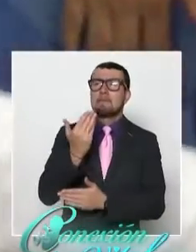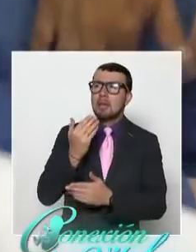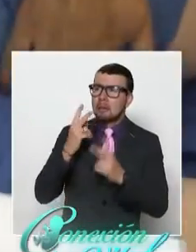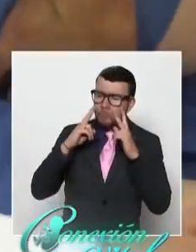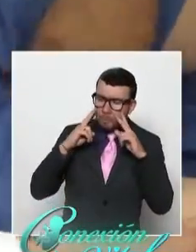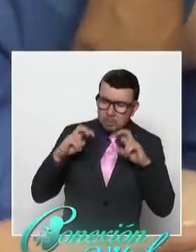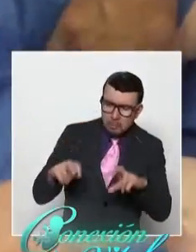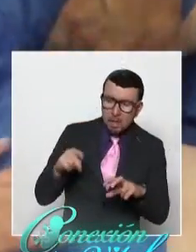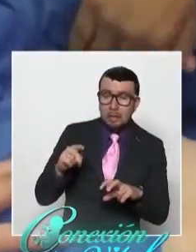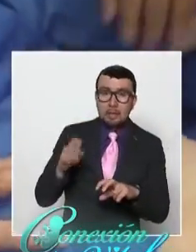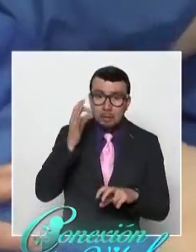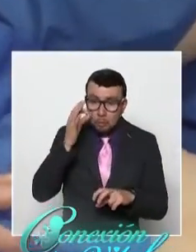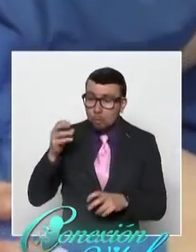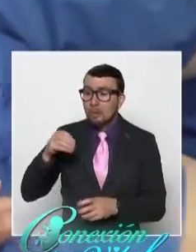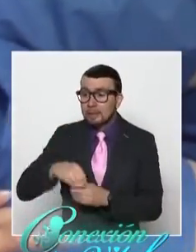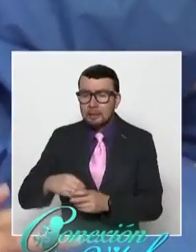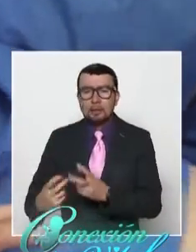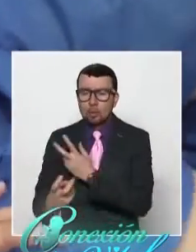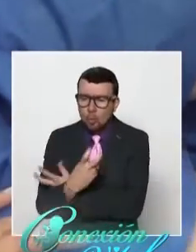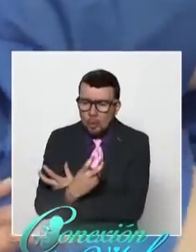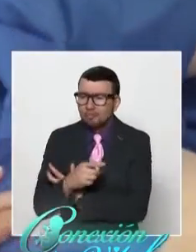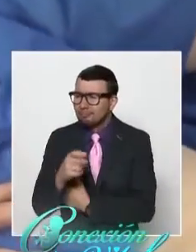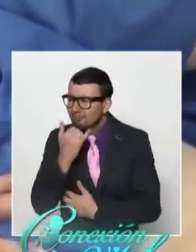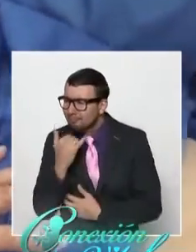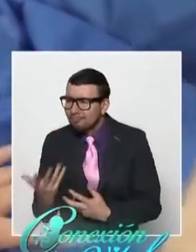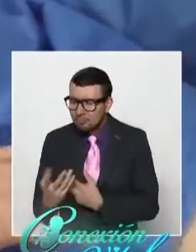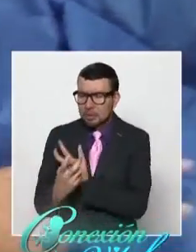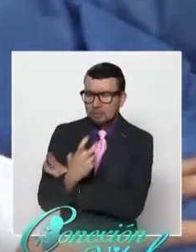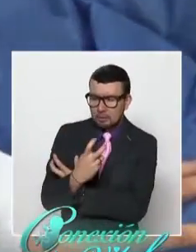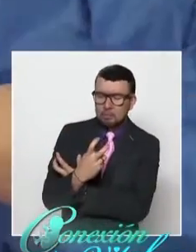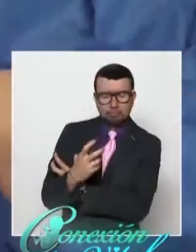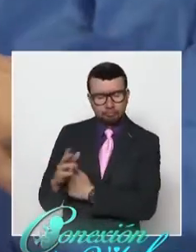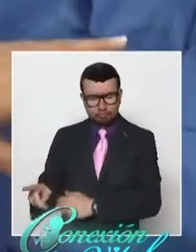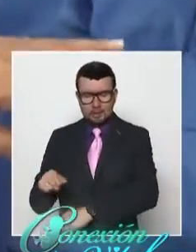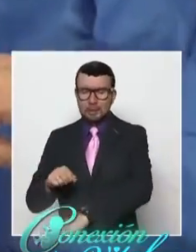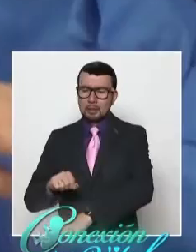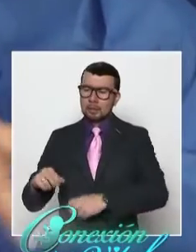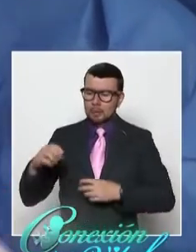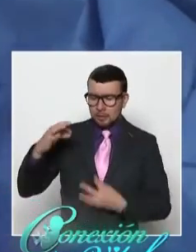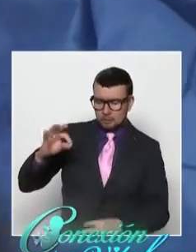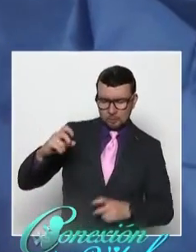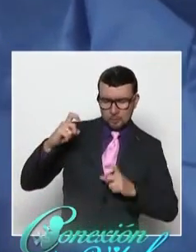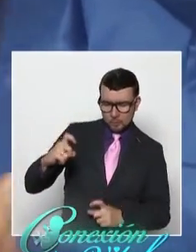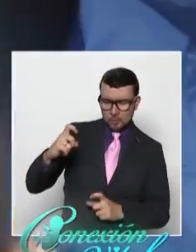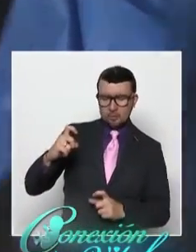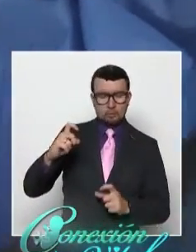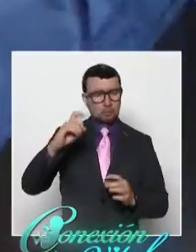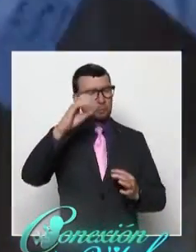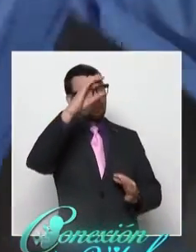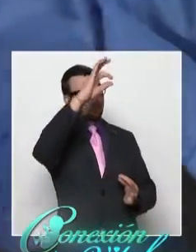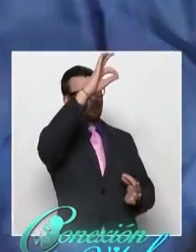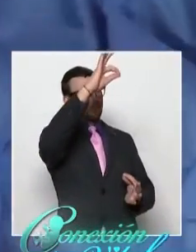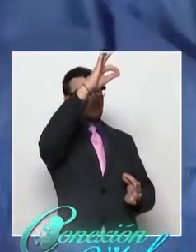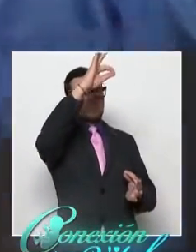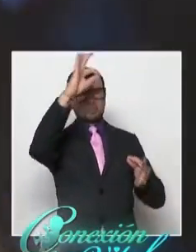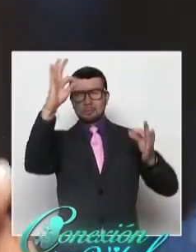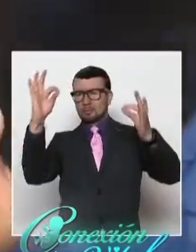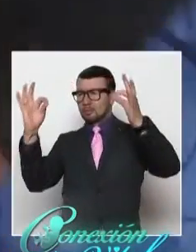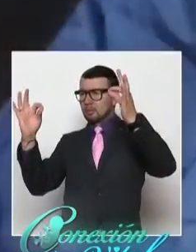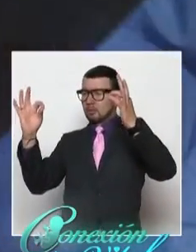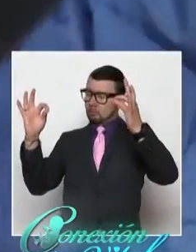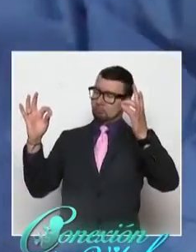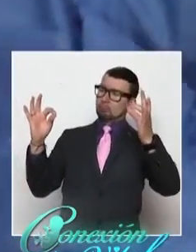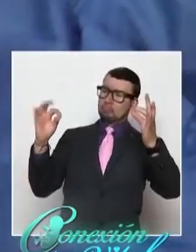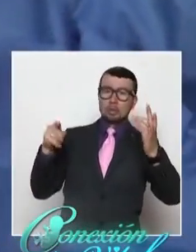tener algo en el hueso, resulta que el paciente, al mirar los rayos X, el paciente tiene unas